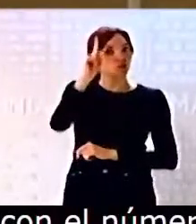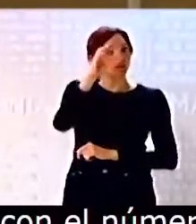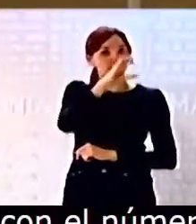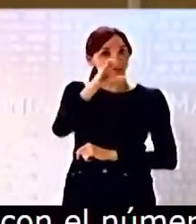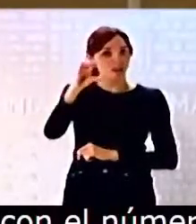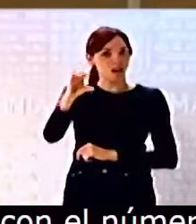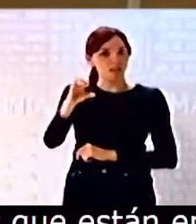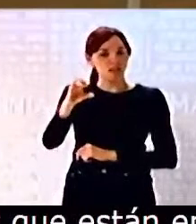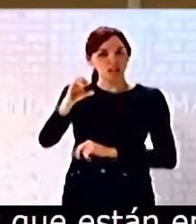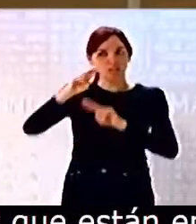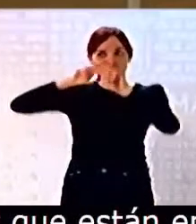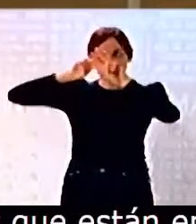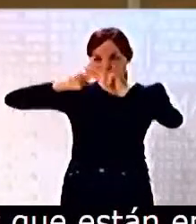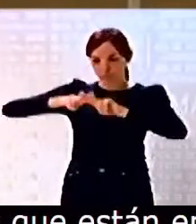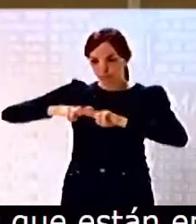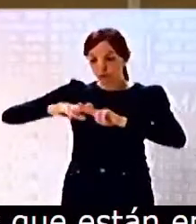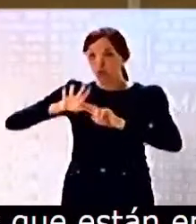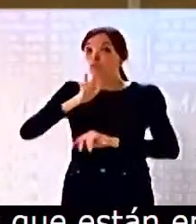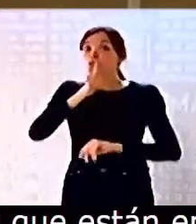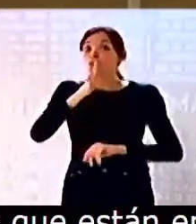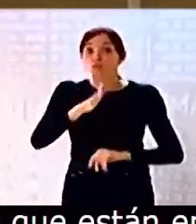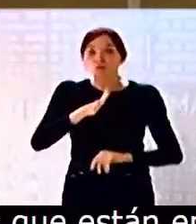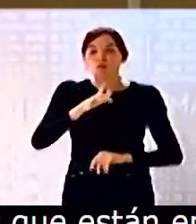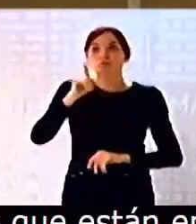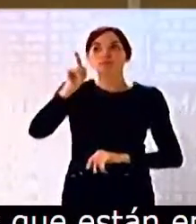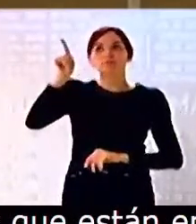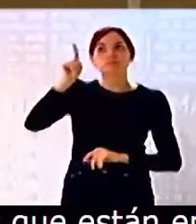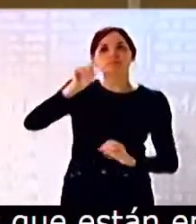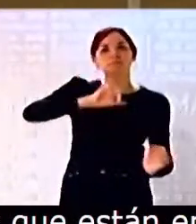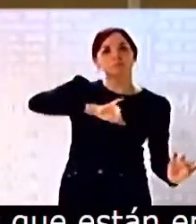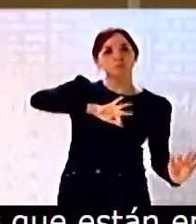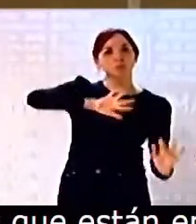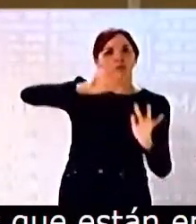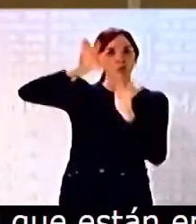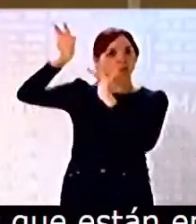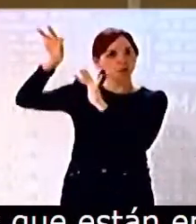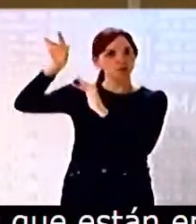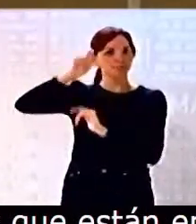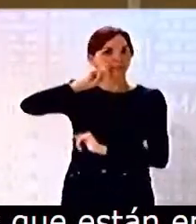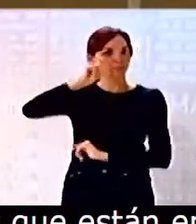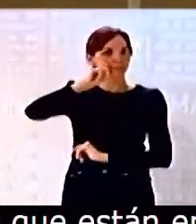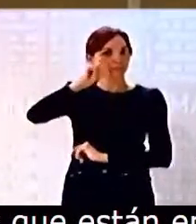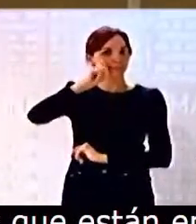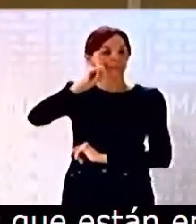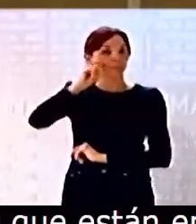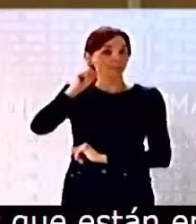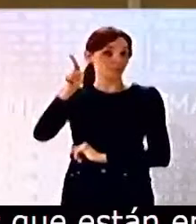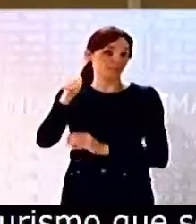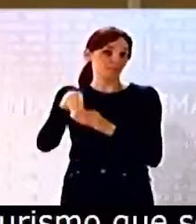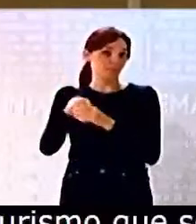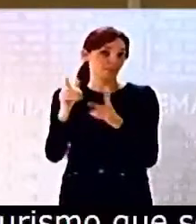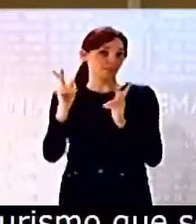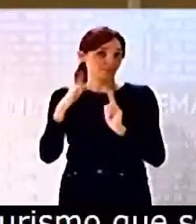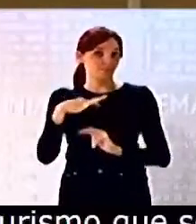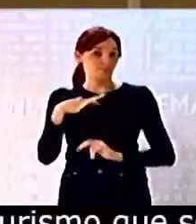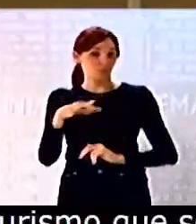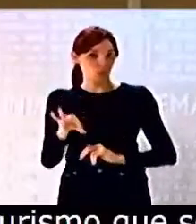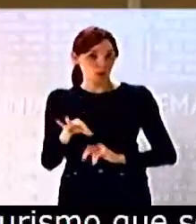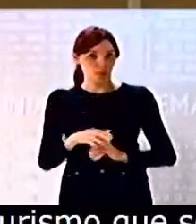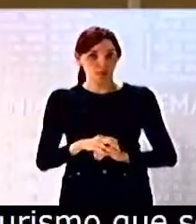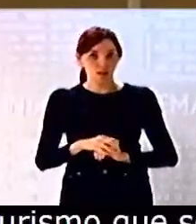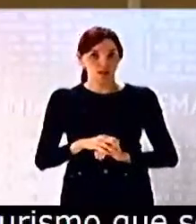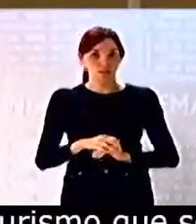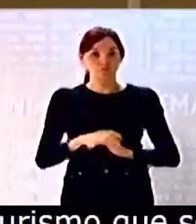Cáceres, porque es un sitio de destino para el turismo que se puede realizar, que es un turismo dentro de la